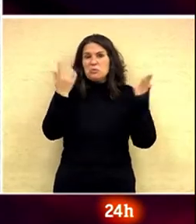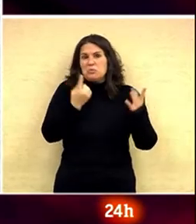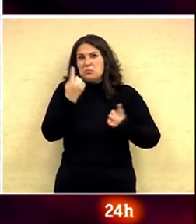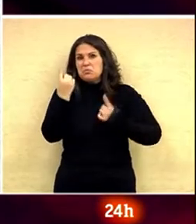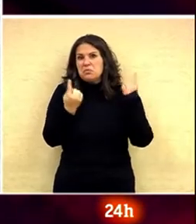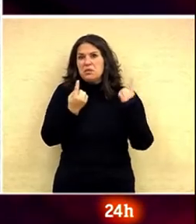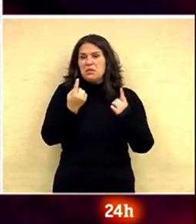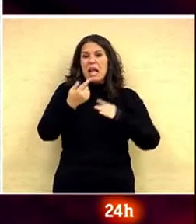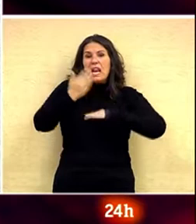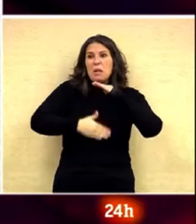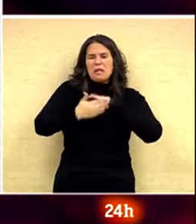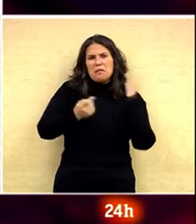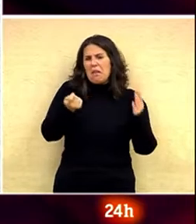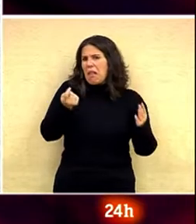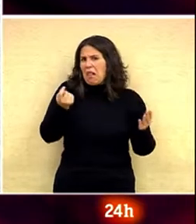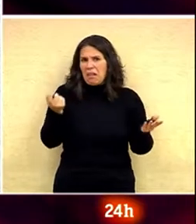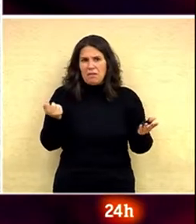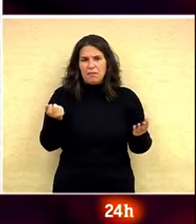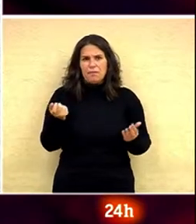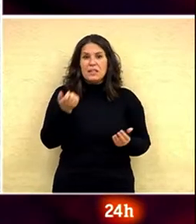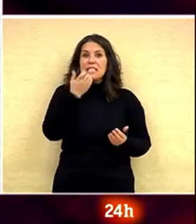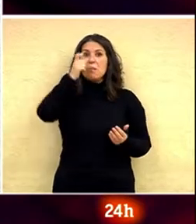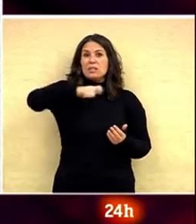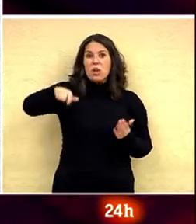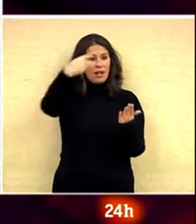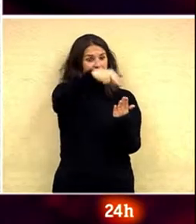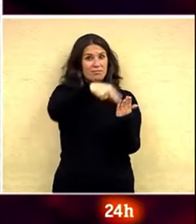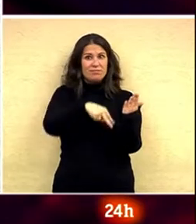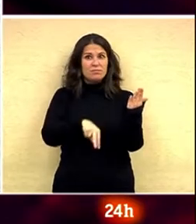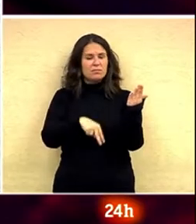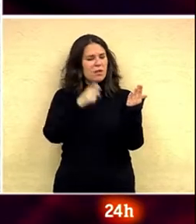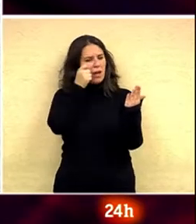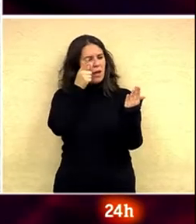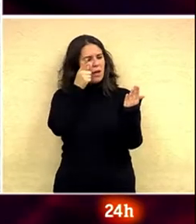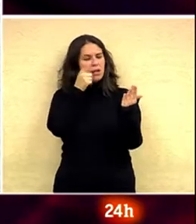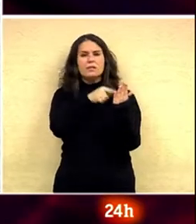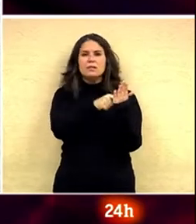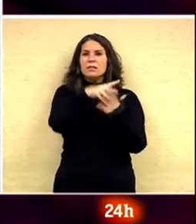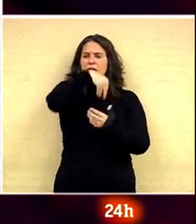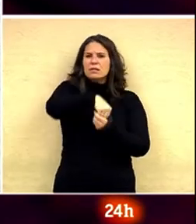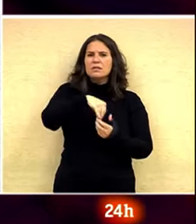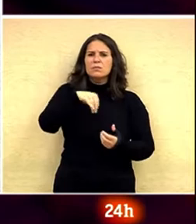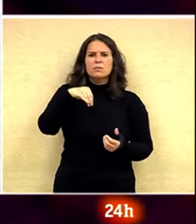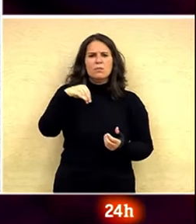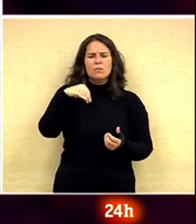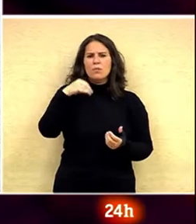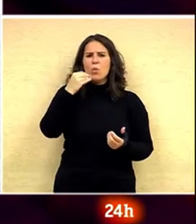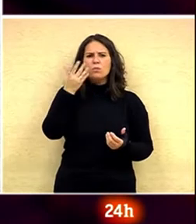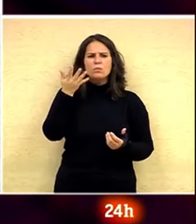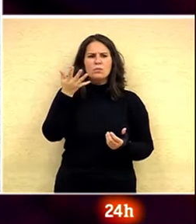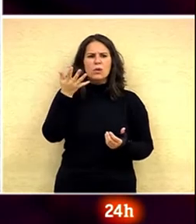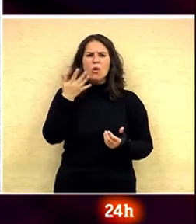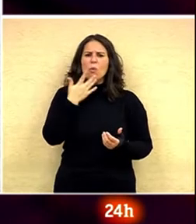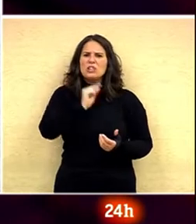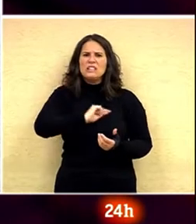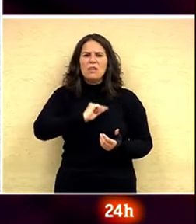ven limitadas por la Carta Magna. Quien lea la Constitución verá que dentro de su marco existe un gran